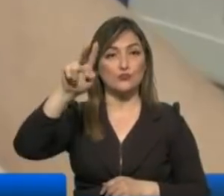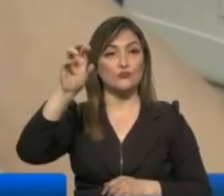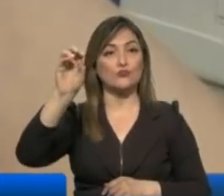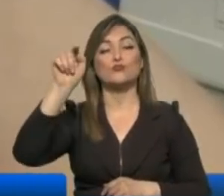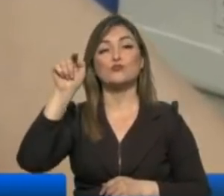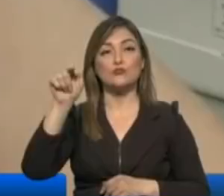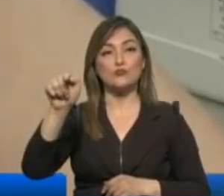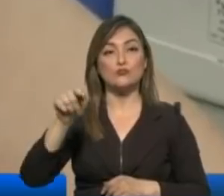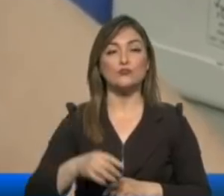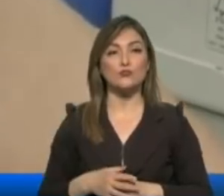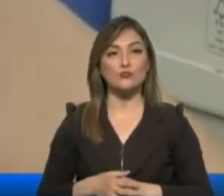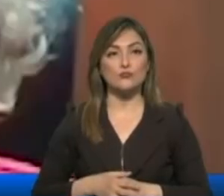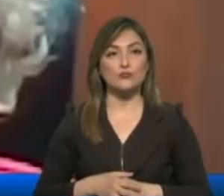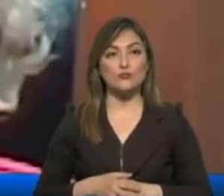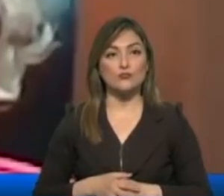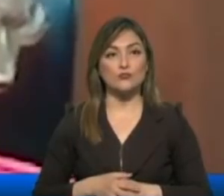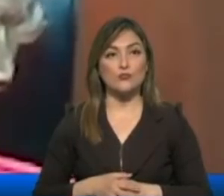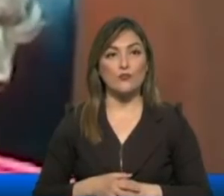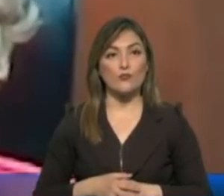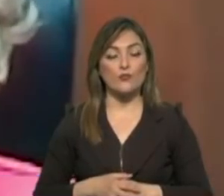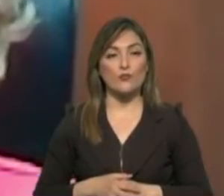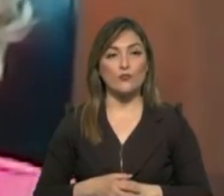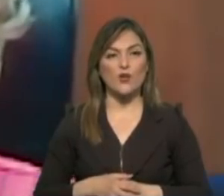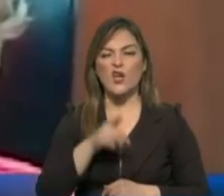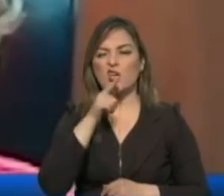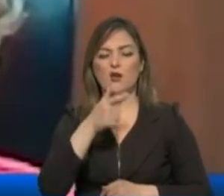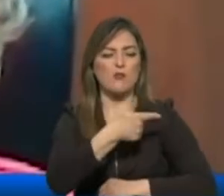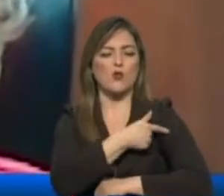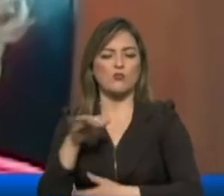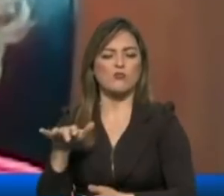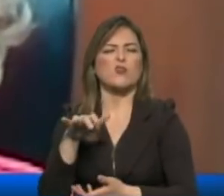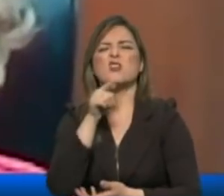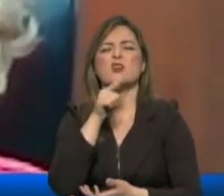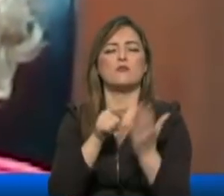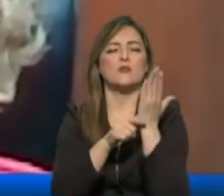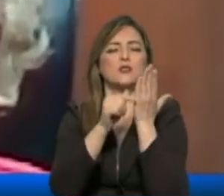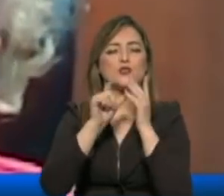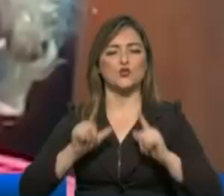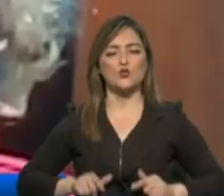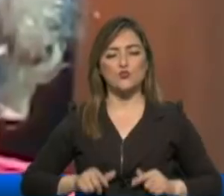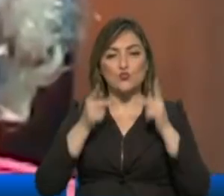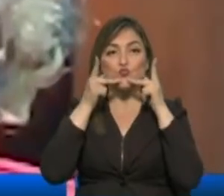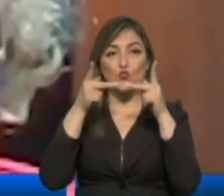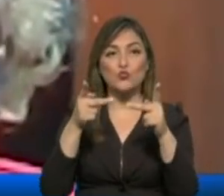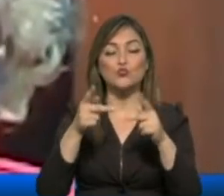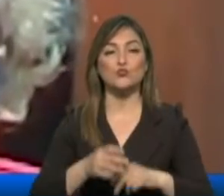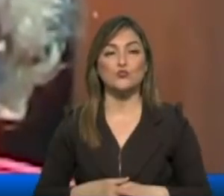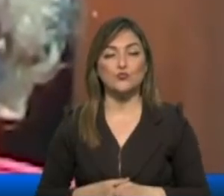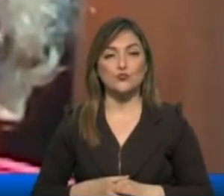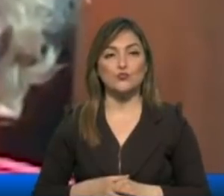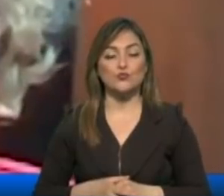1.300.000 dosis. El proveedor de las vacunas principalmente es el Ministerio de Salud Pública, y el